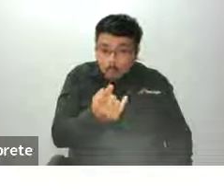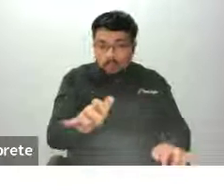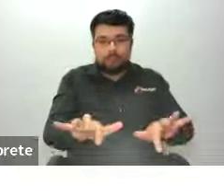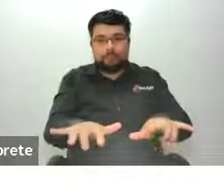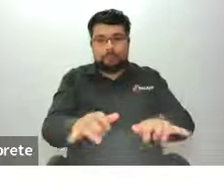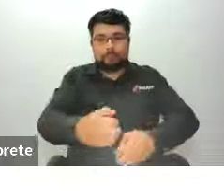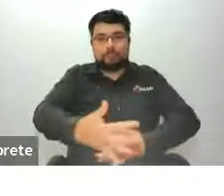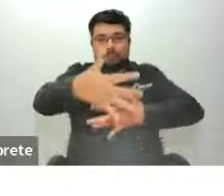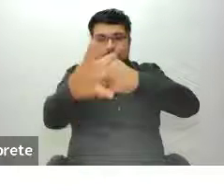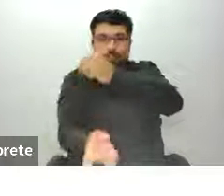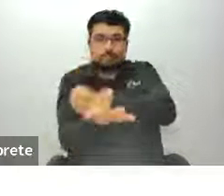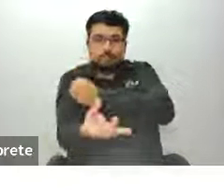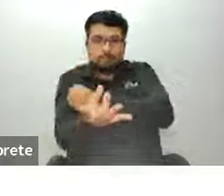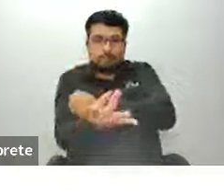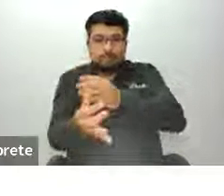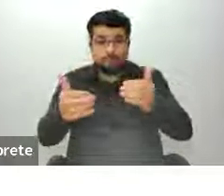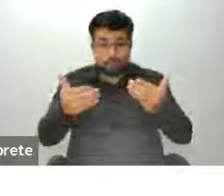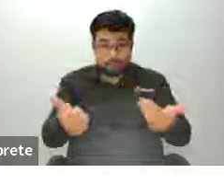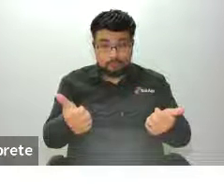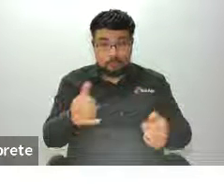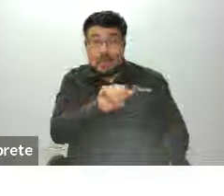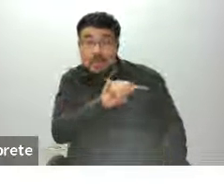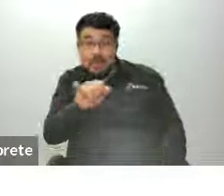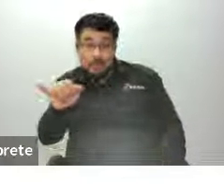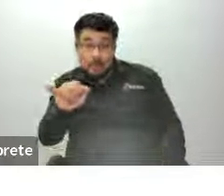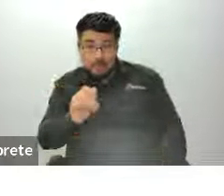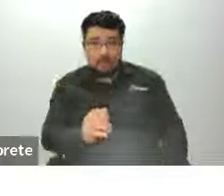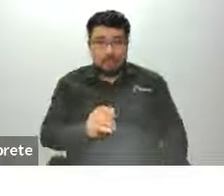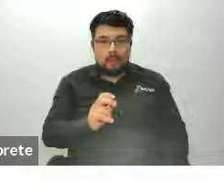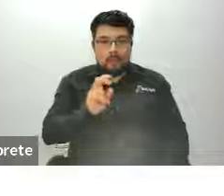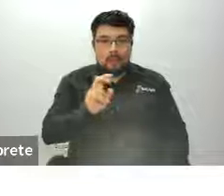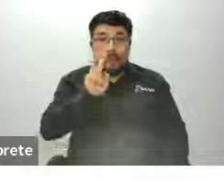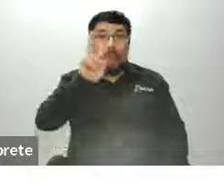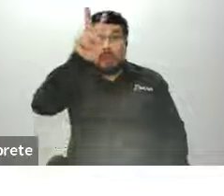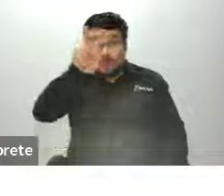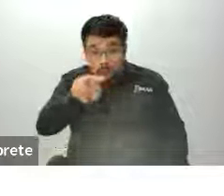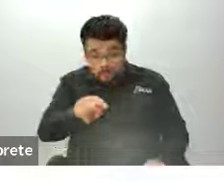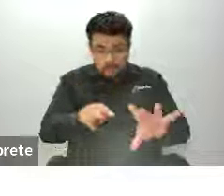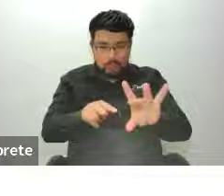través del chat y las vamos entonces comentando a medida que vayan apareciendo.